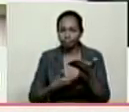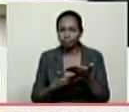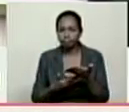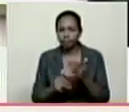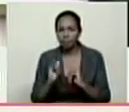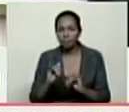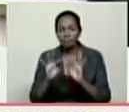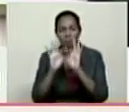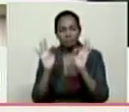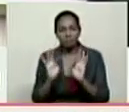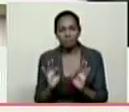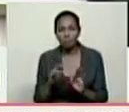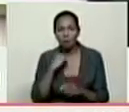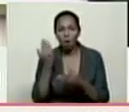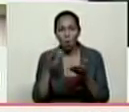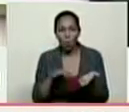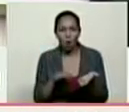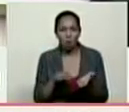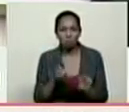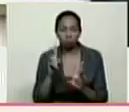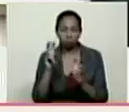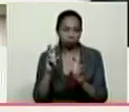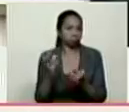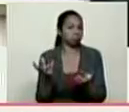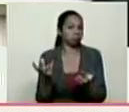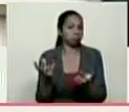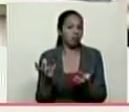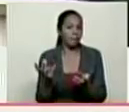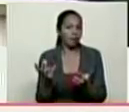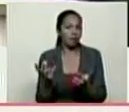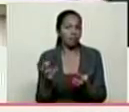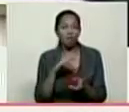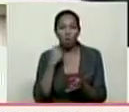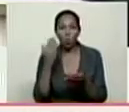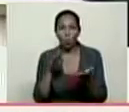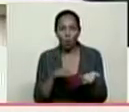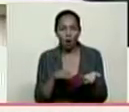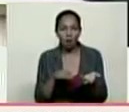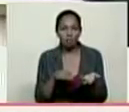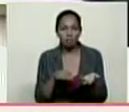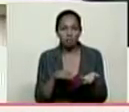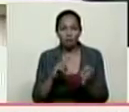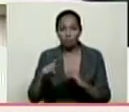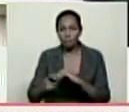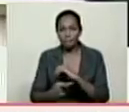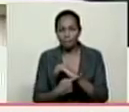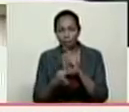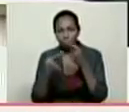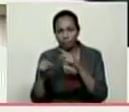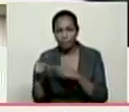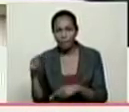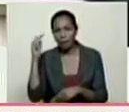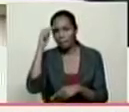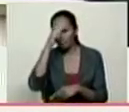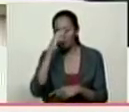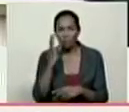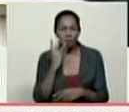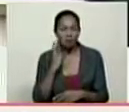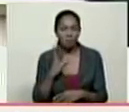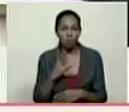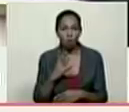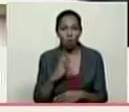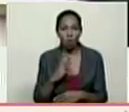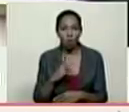los muertos necesarios. Por supuesto, no los muertos de la familia López ni de la familia Borges, son los muertos del pueblo opositor al que